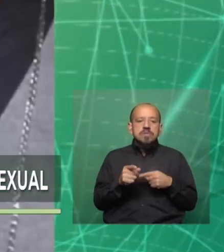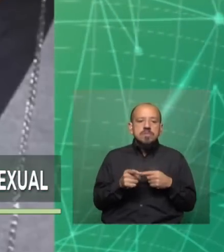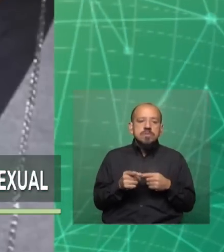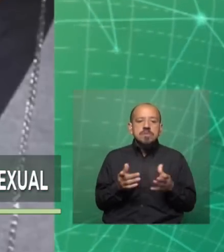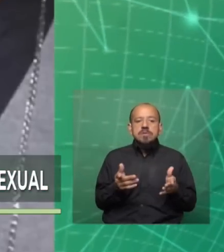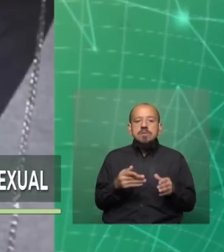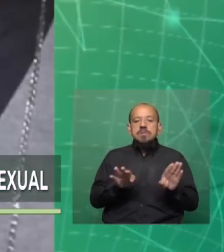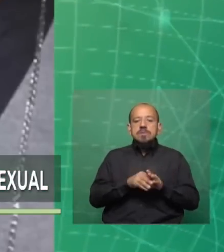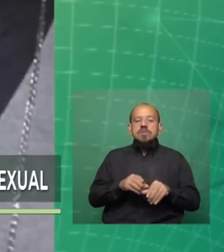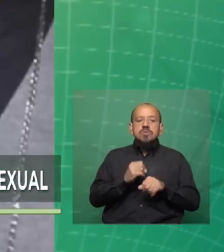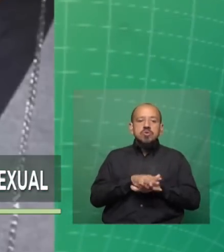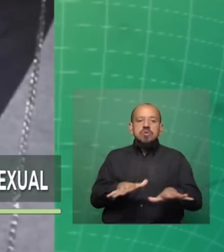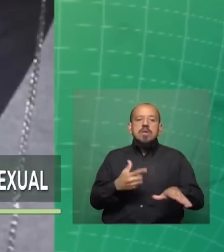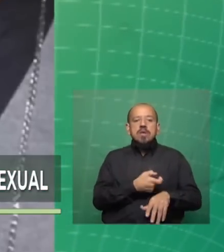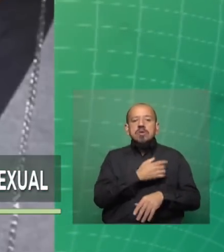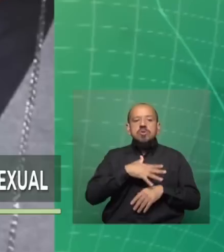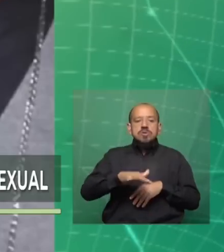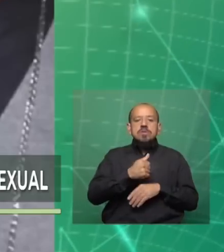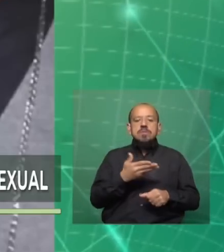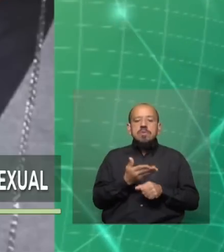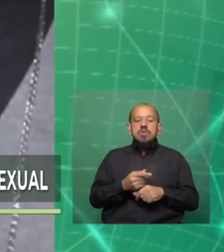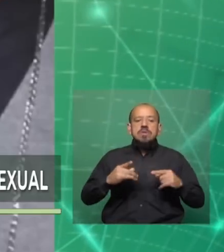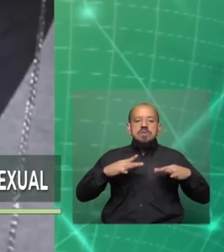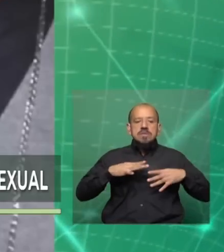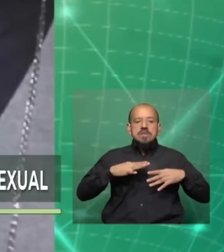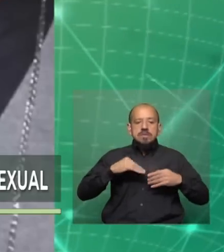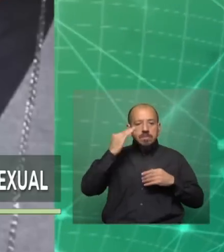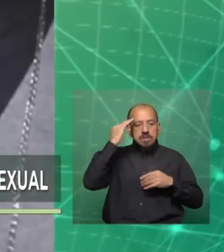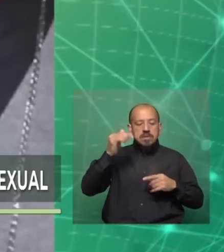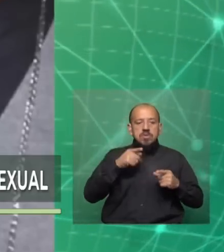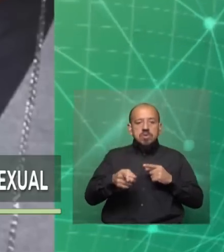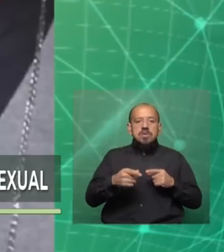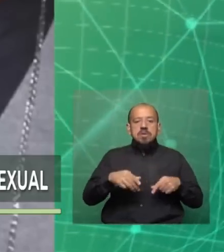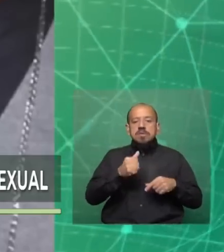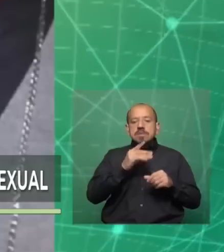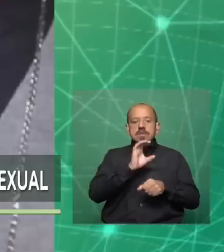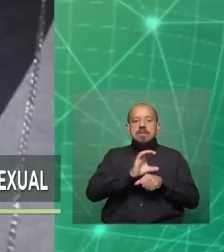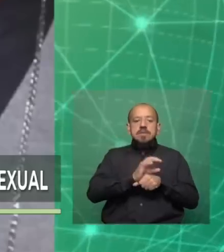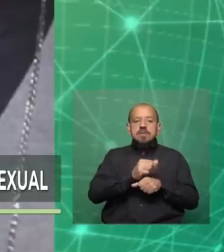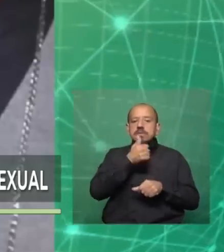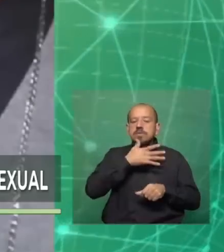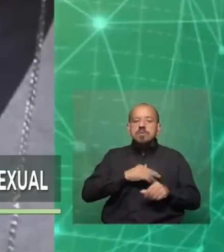cerró sus redes sociales y se pidió licencia del Liceo militar donde da clase de historia desde el 8 de marzo de 2020